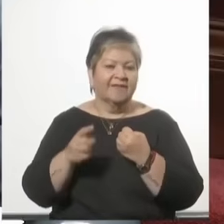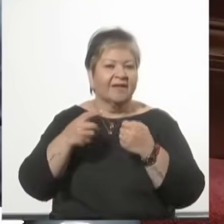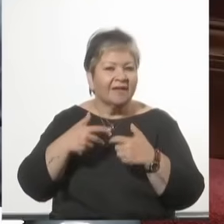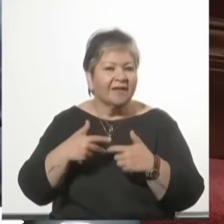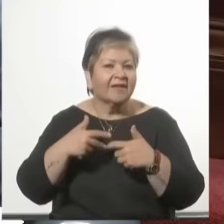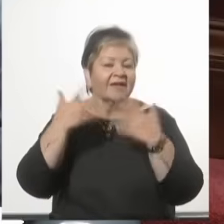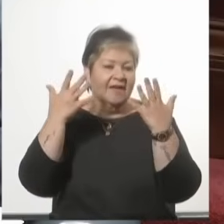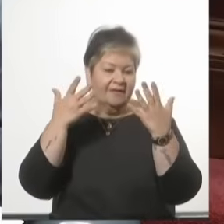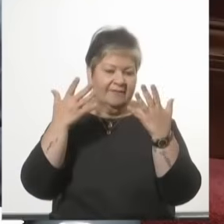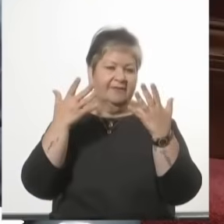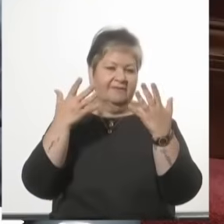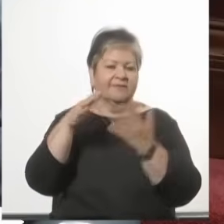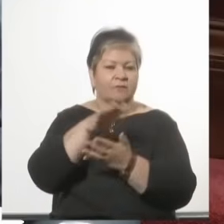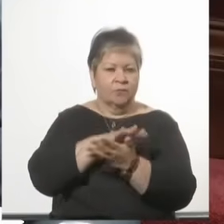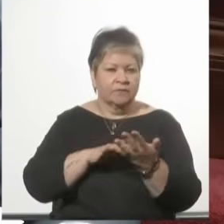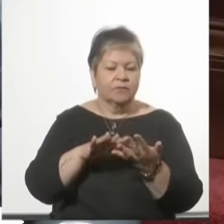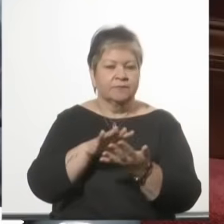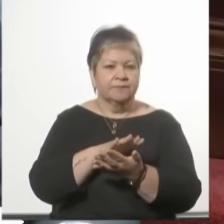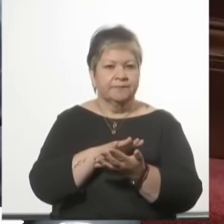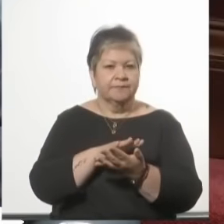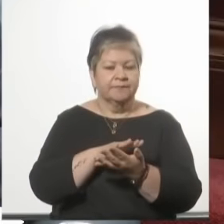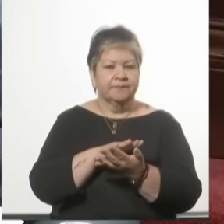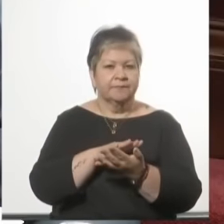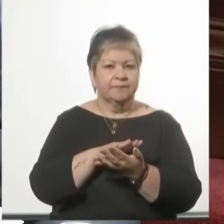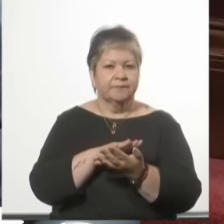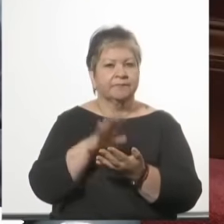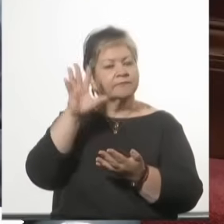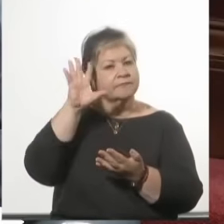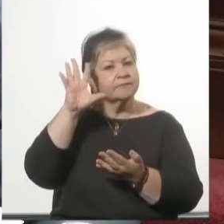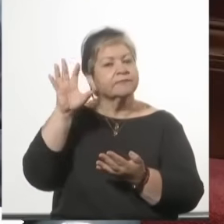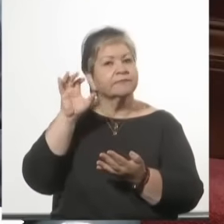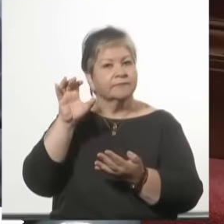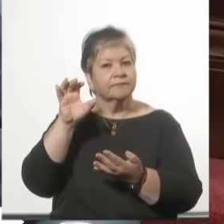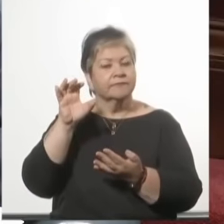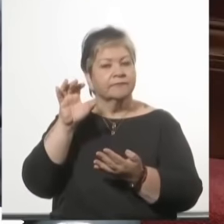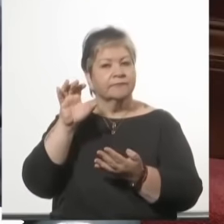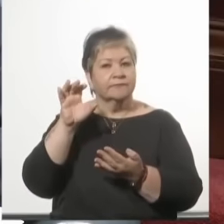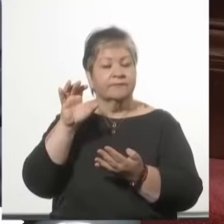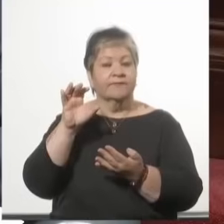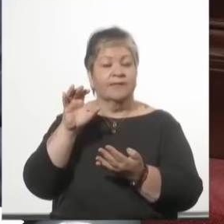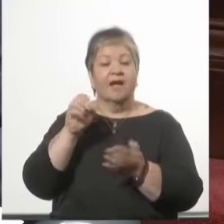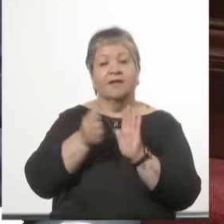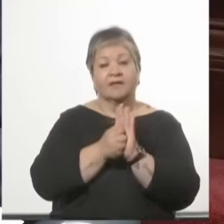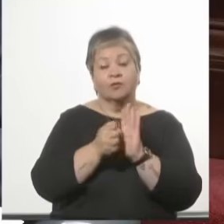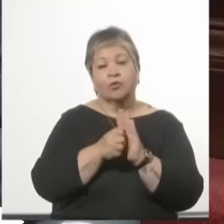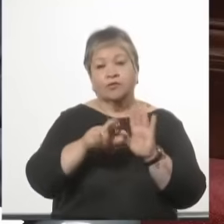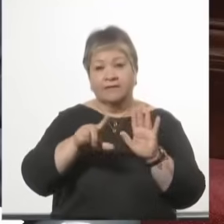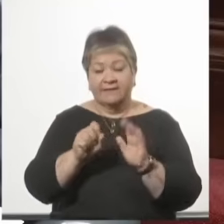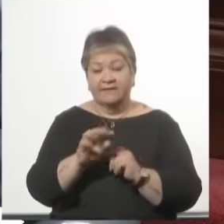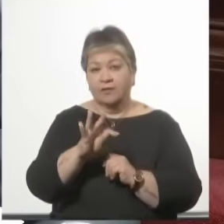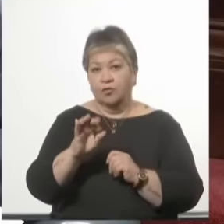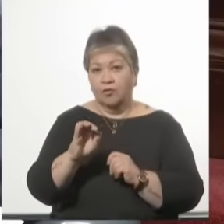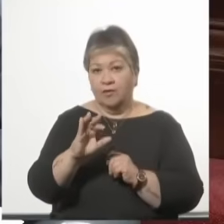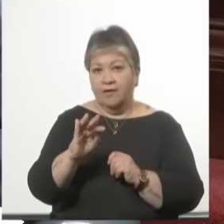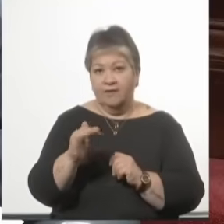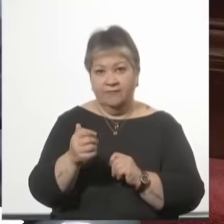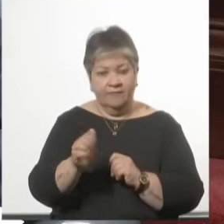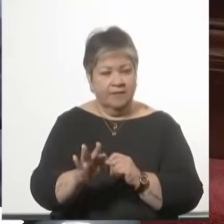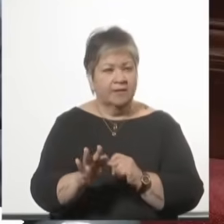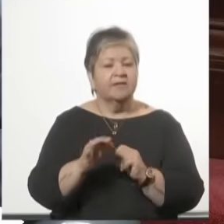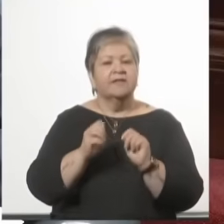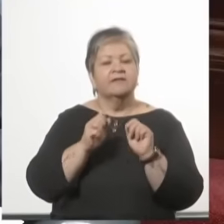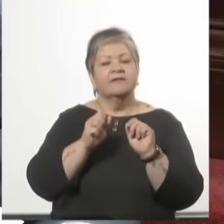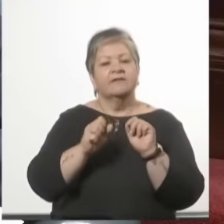gravedad y trascendencia de la situación. Corresponde recordar que, de acuerdo al artículo 70 del TOCAF, con base al artículo 38 de la